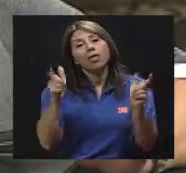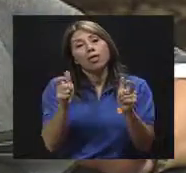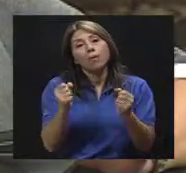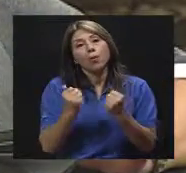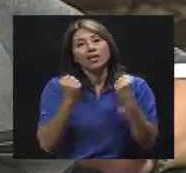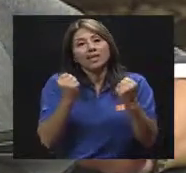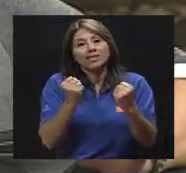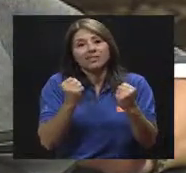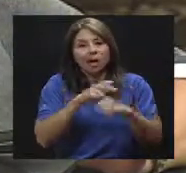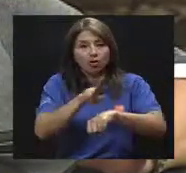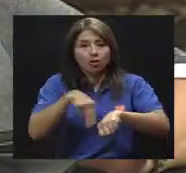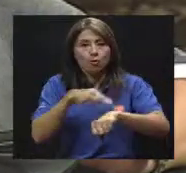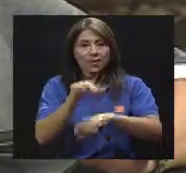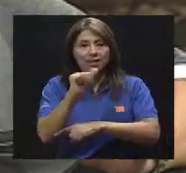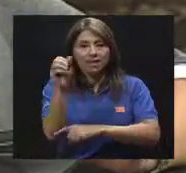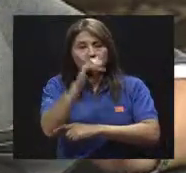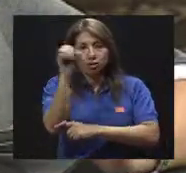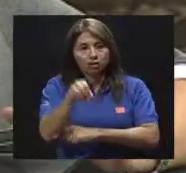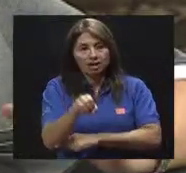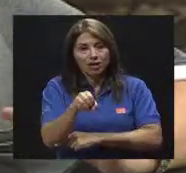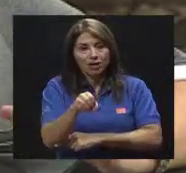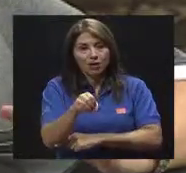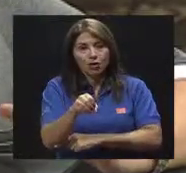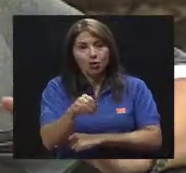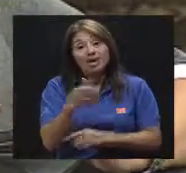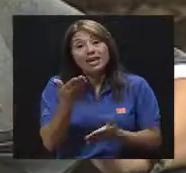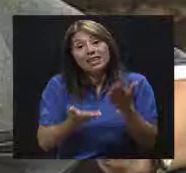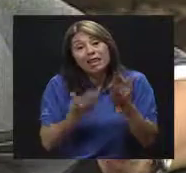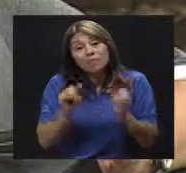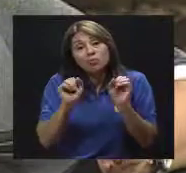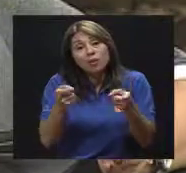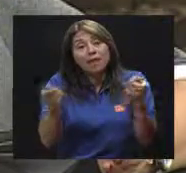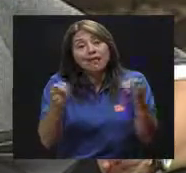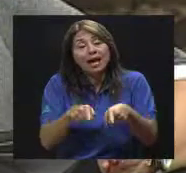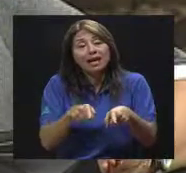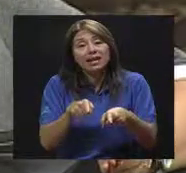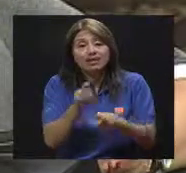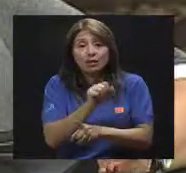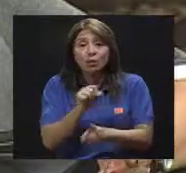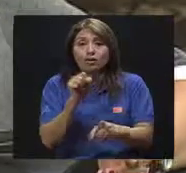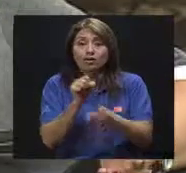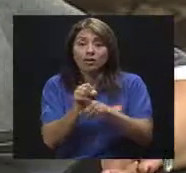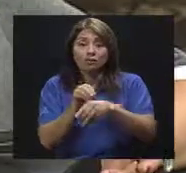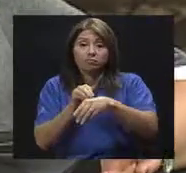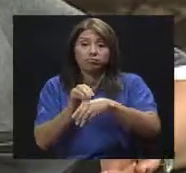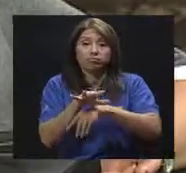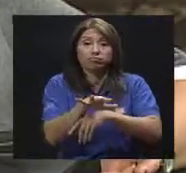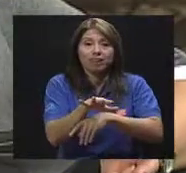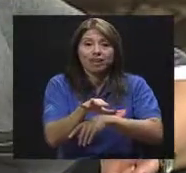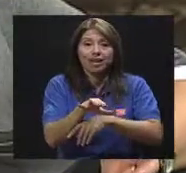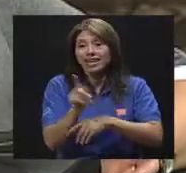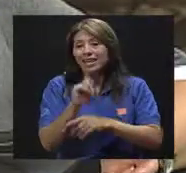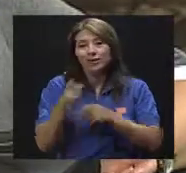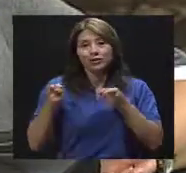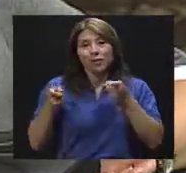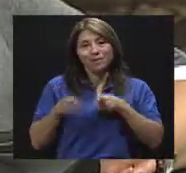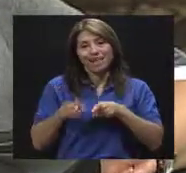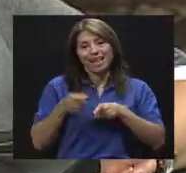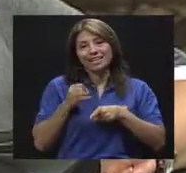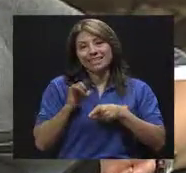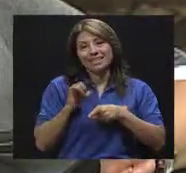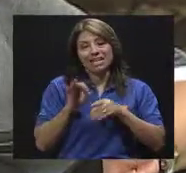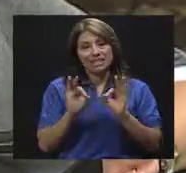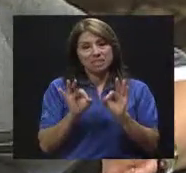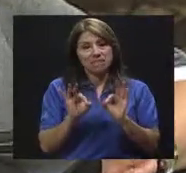10%, es lo que se registra en la literatura. Y como les decía anteriormente, reacciones adversas pueden presentarse que no se iban a presentar si el medicamento no